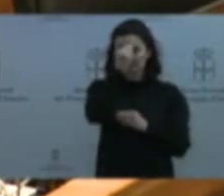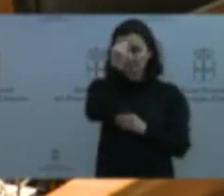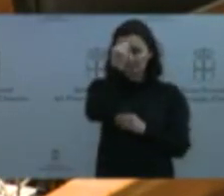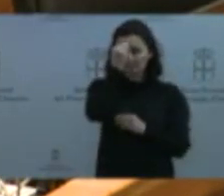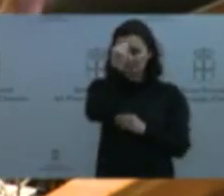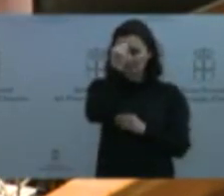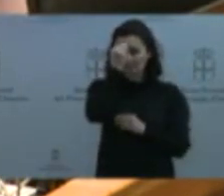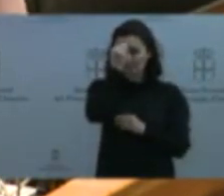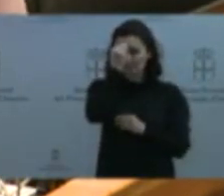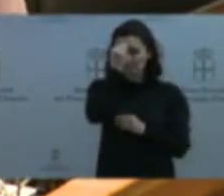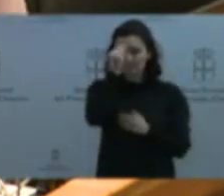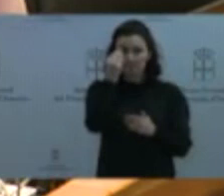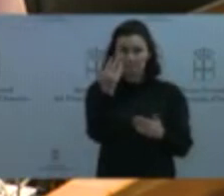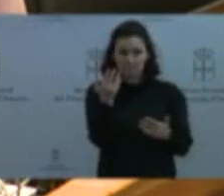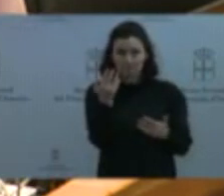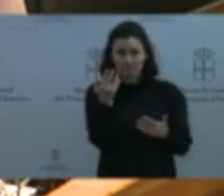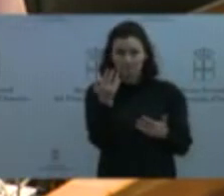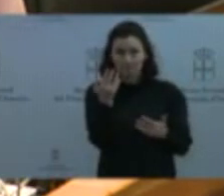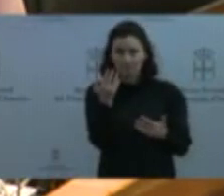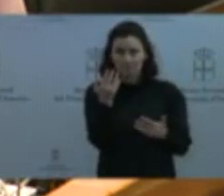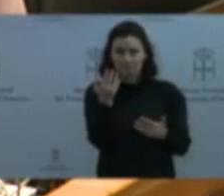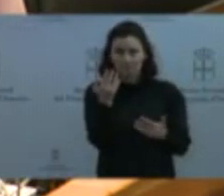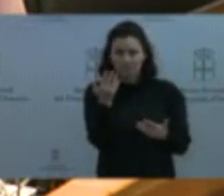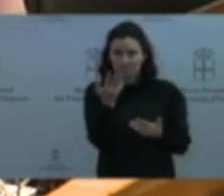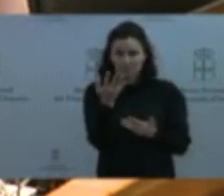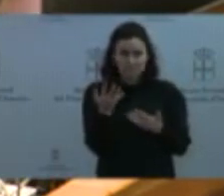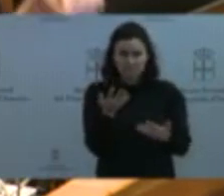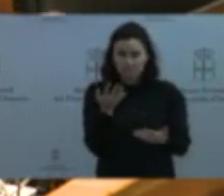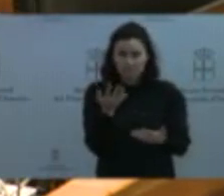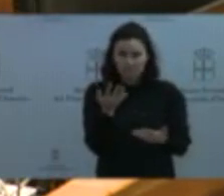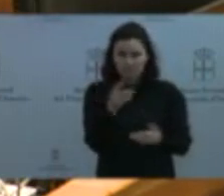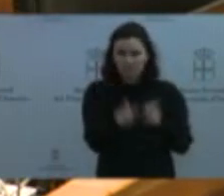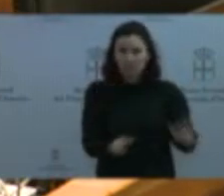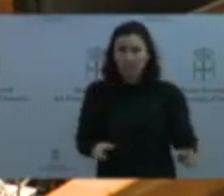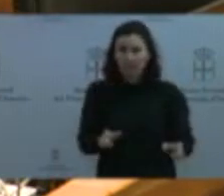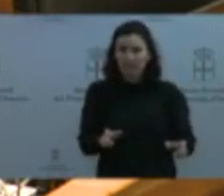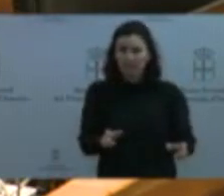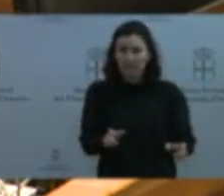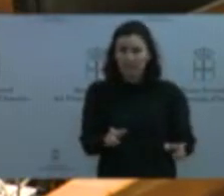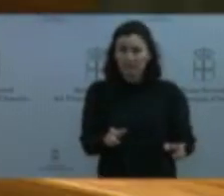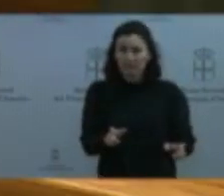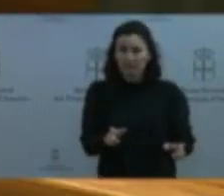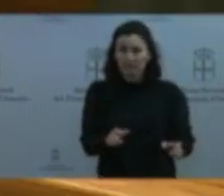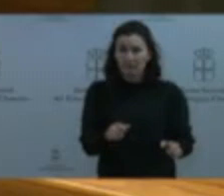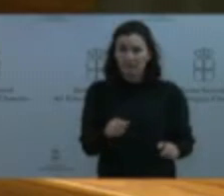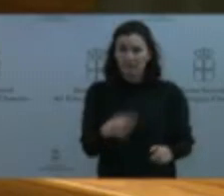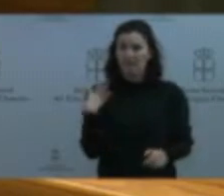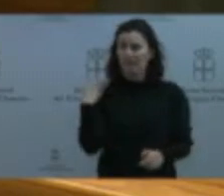fueron objetivo de la gente que nos trajo aquí. Cuando nosotros venimos aquí, vinimos